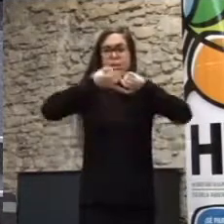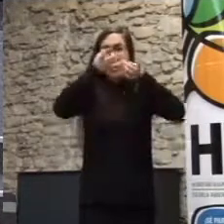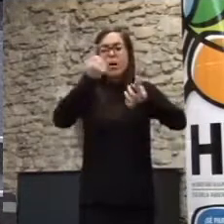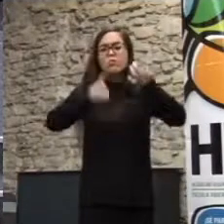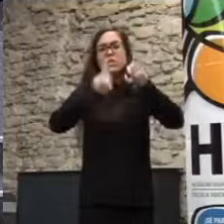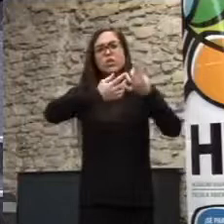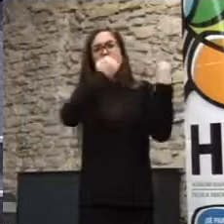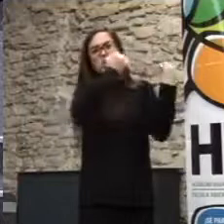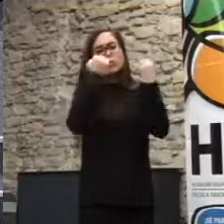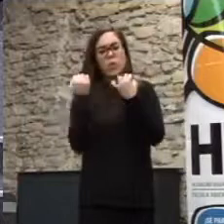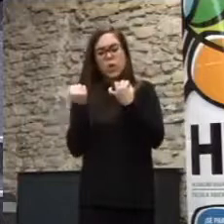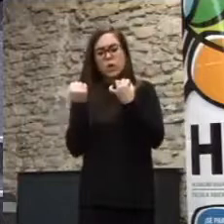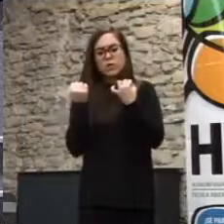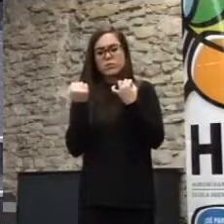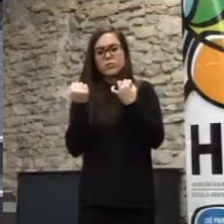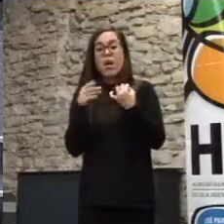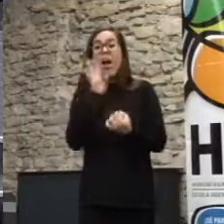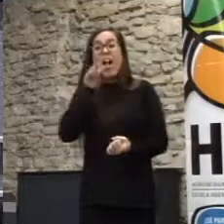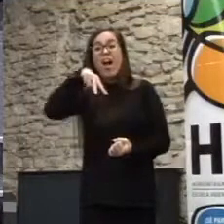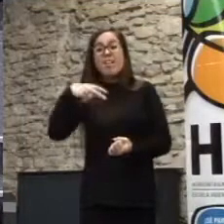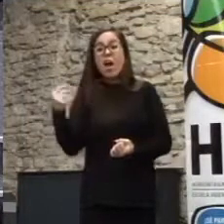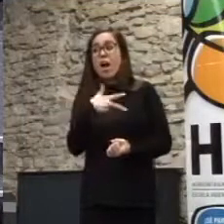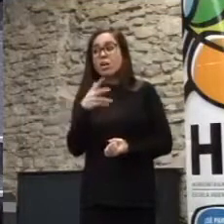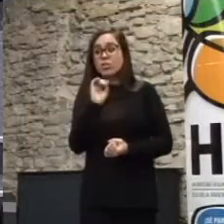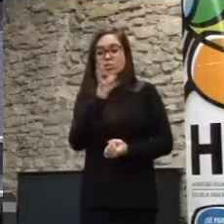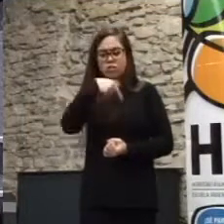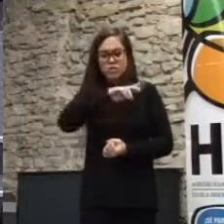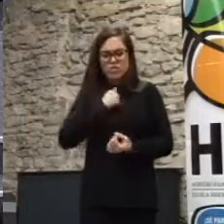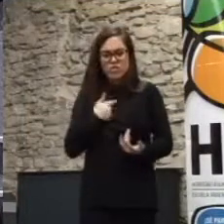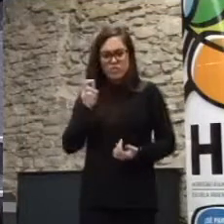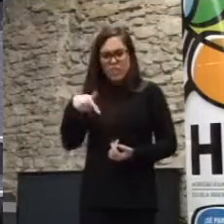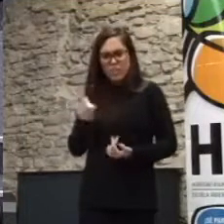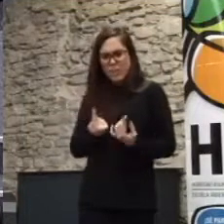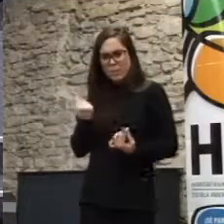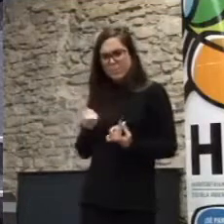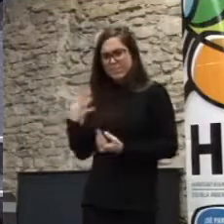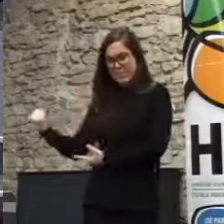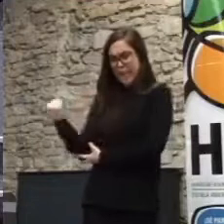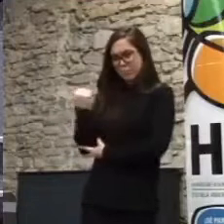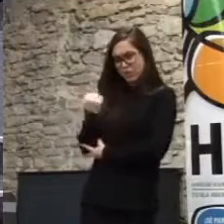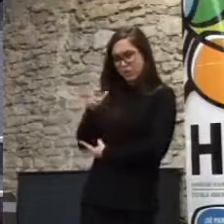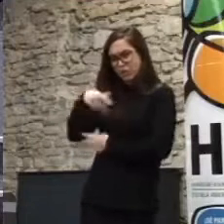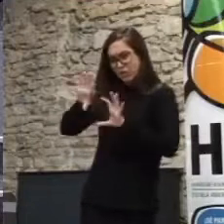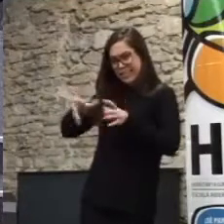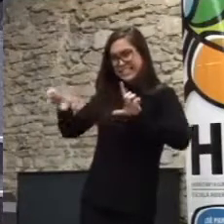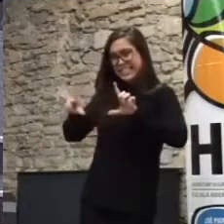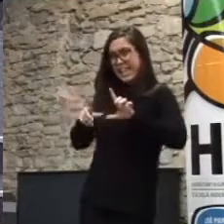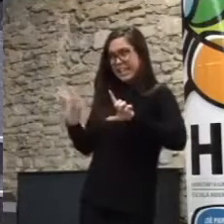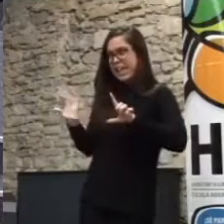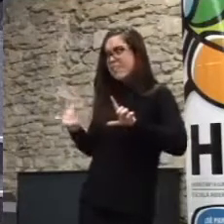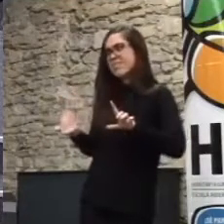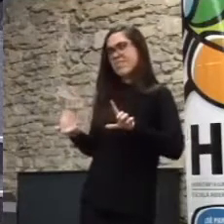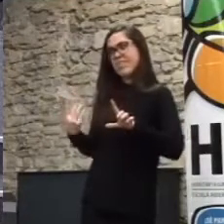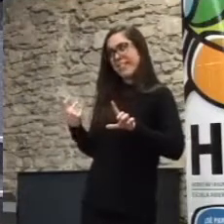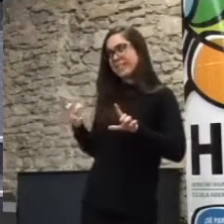cae, efectivamente, ¿no? Comentabas, Nacho, en esa necesidad de, oye, necesitamos de vosotros los medios de comunicación, ostras, hablar bien de la ciudad. Depende